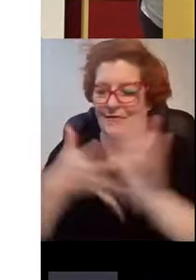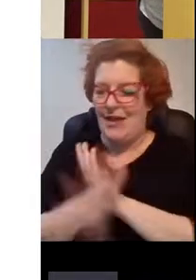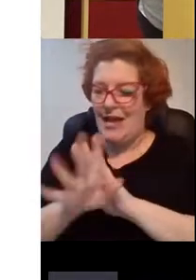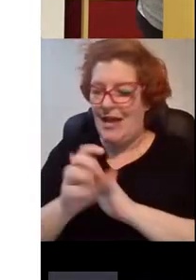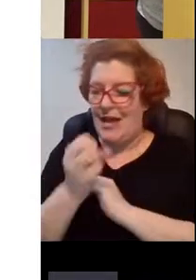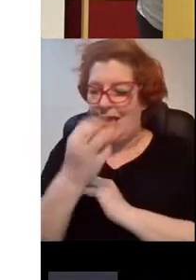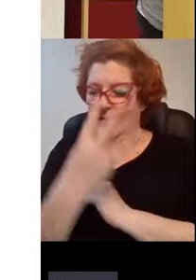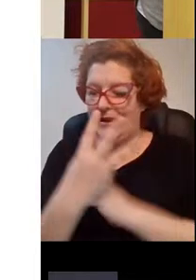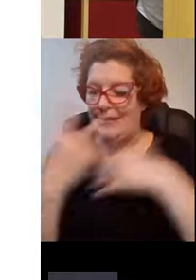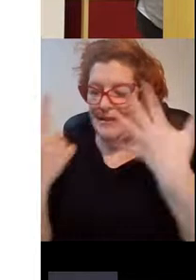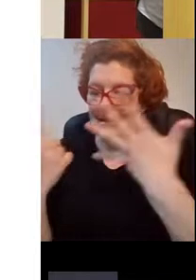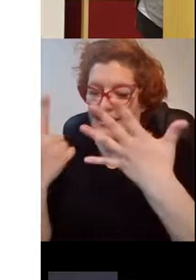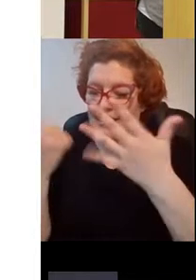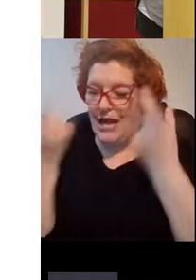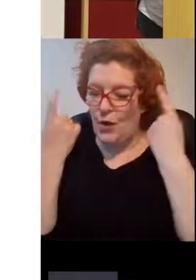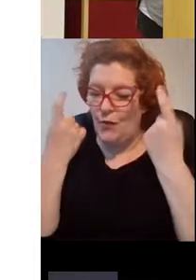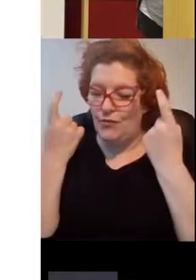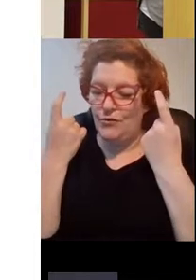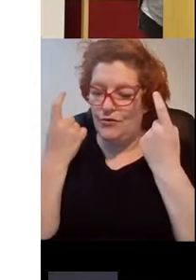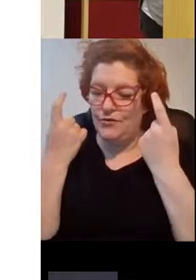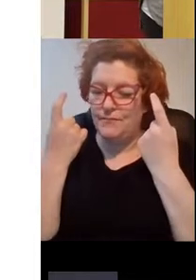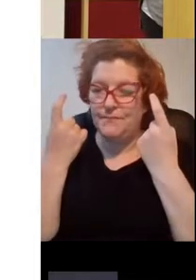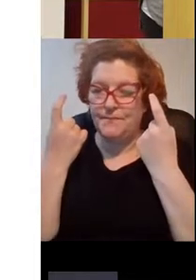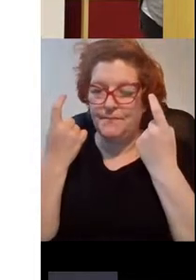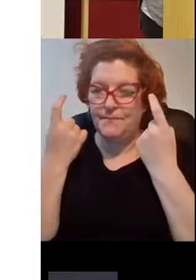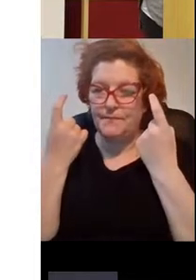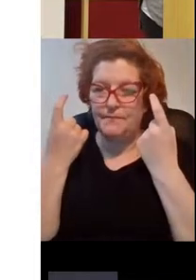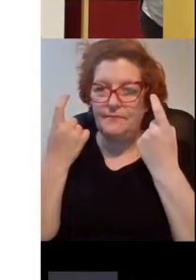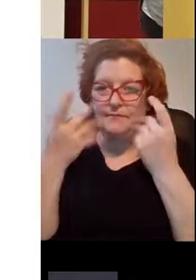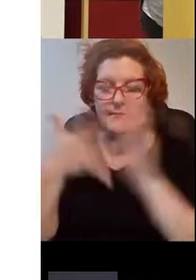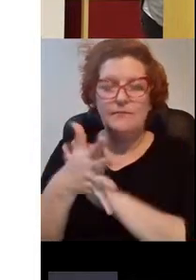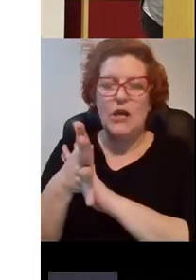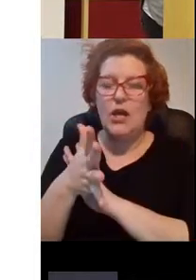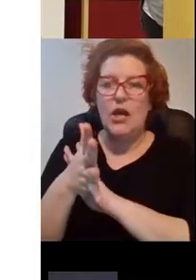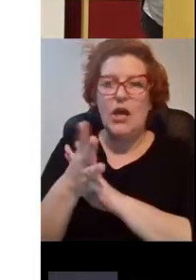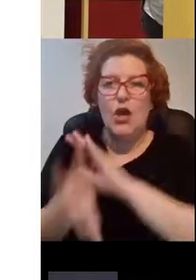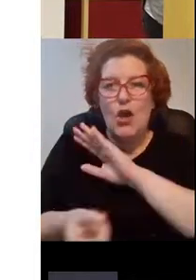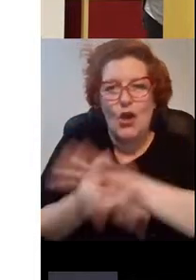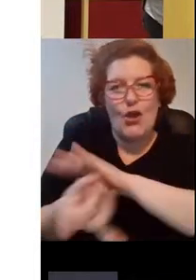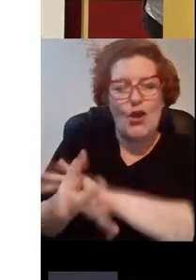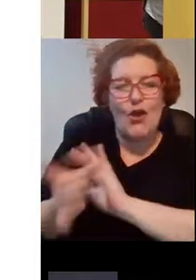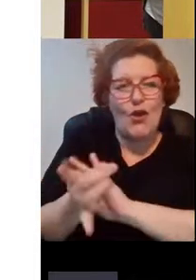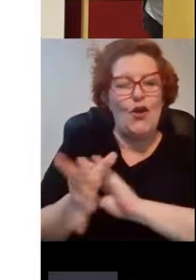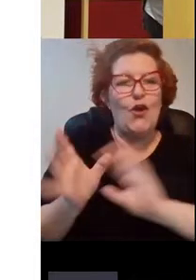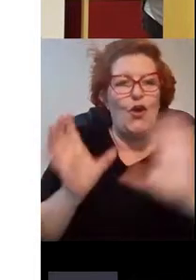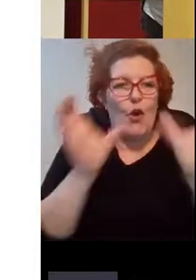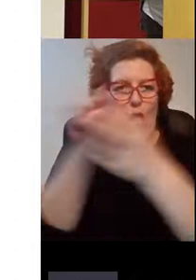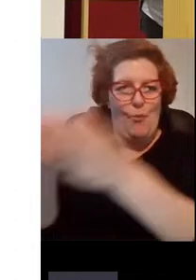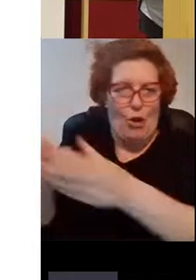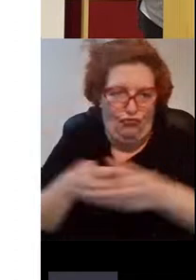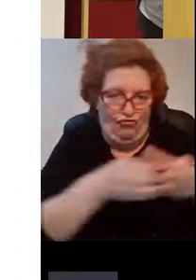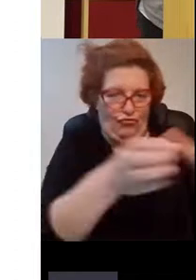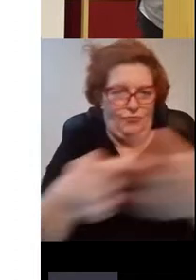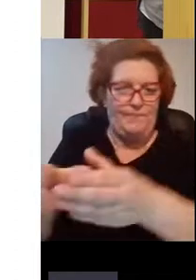un número privilegiado, y se organizaron cuatro grupos de cuatro alumnos, seis de tres y un grupo de dos.